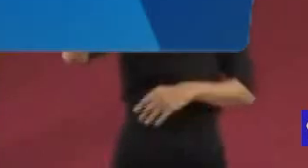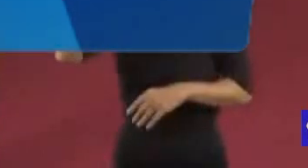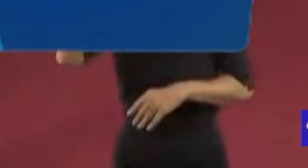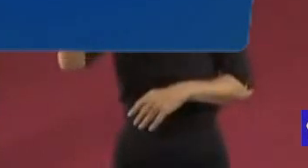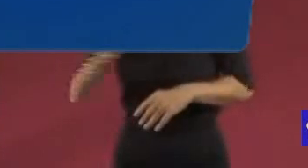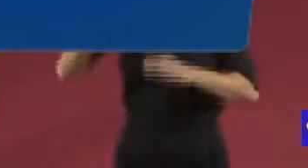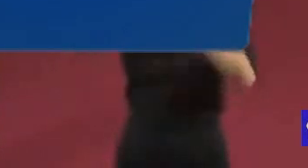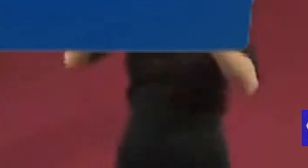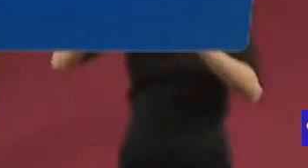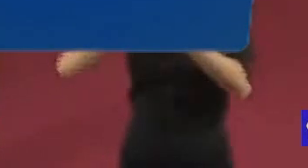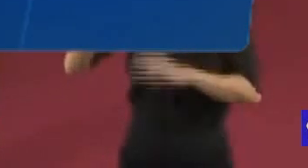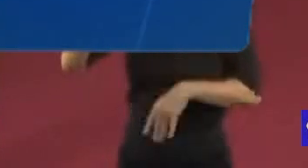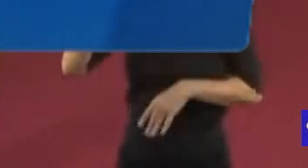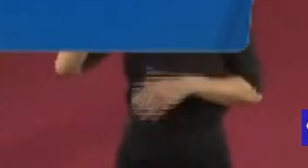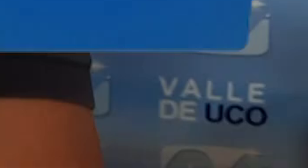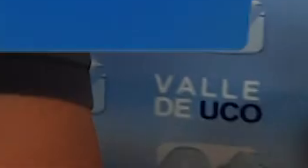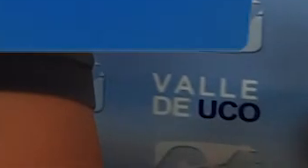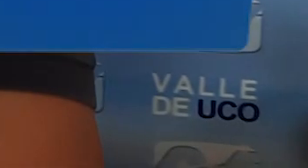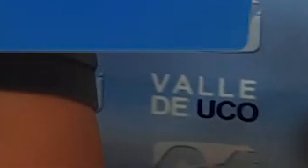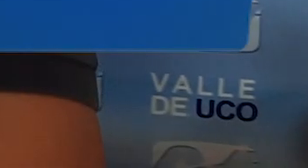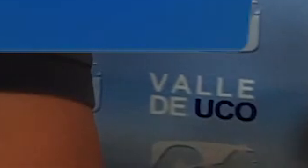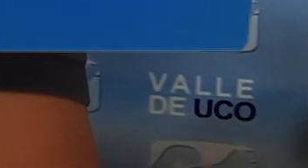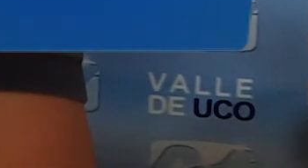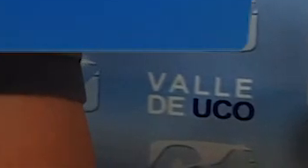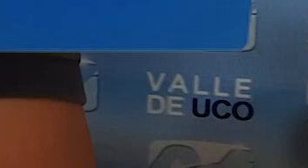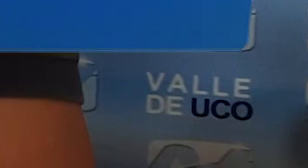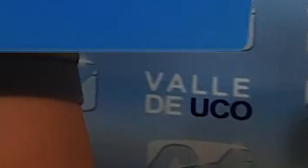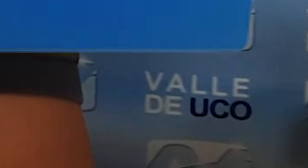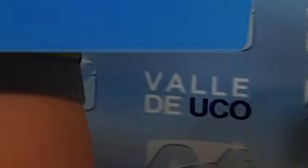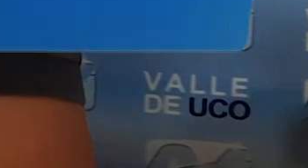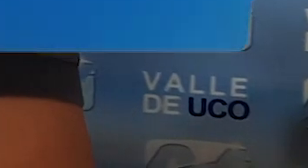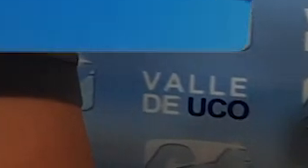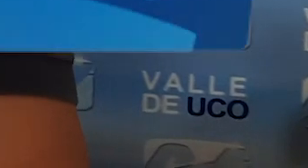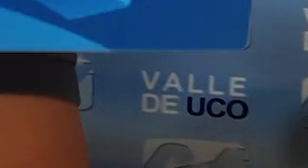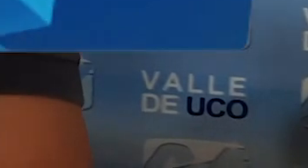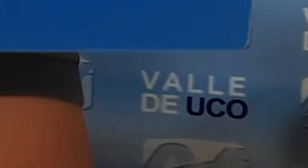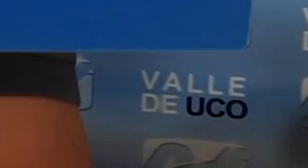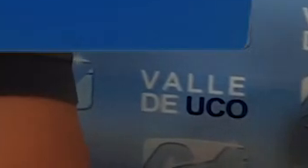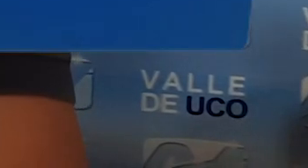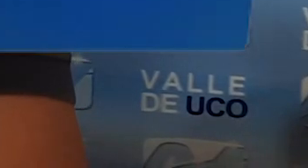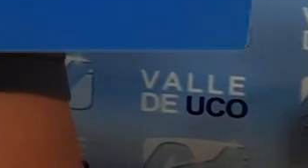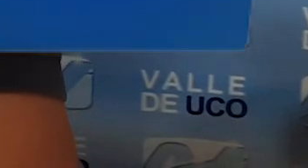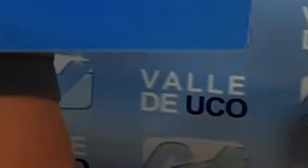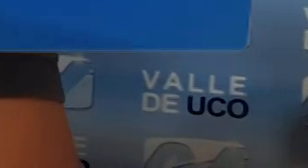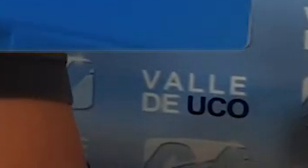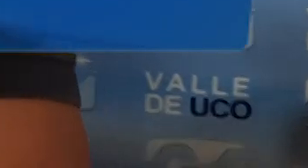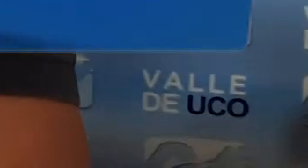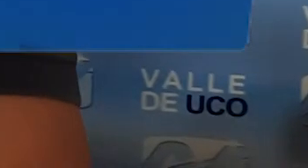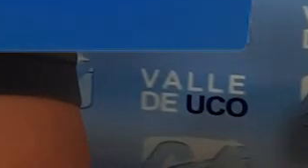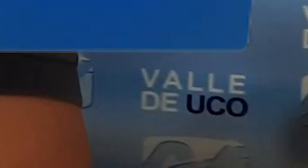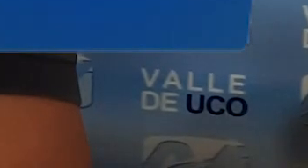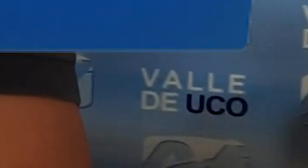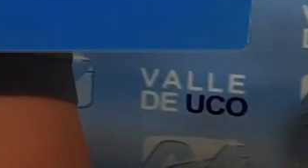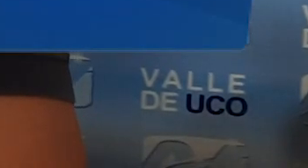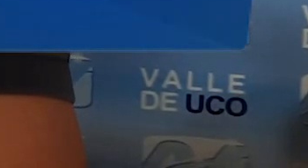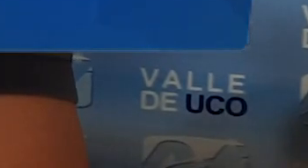me me gustaría marcar un punto donde también se ha visto cierta irresponsabilidad empresaria atento que eh Por lo que relevamos desde